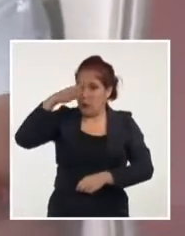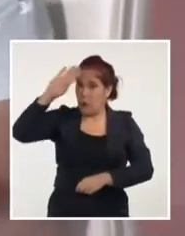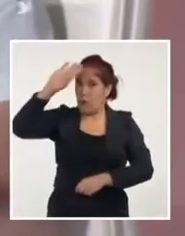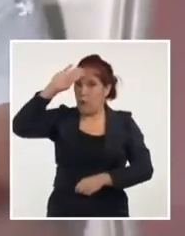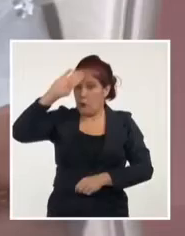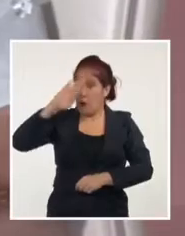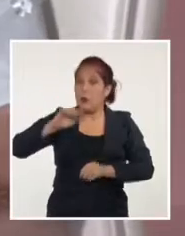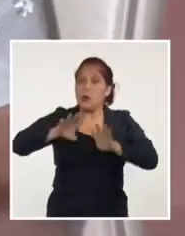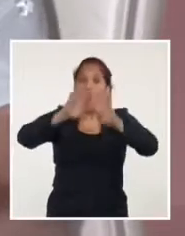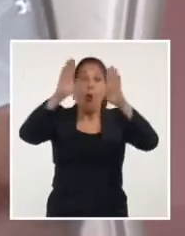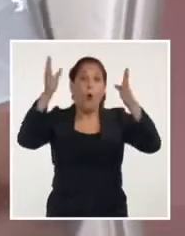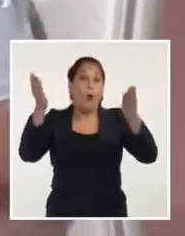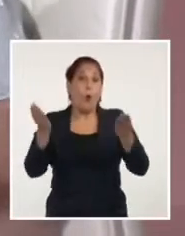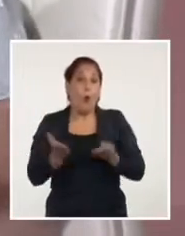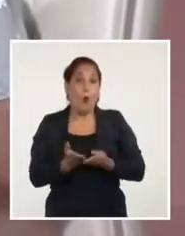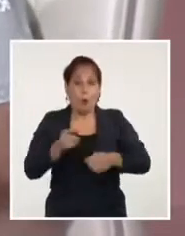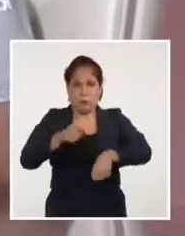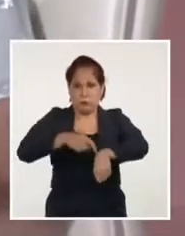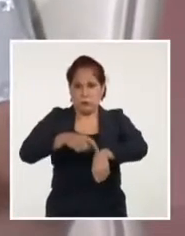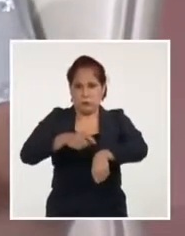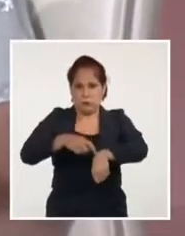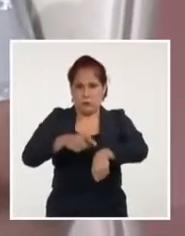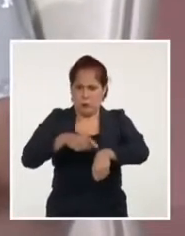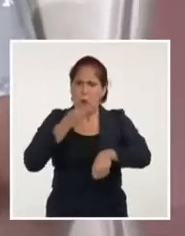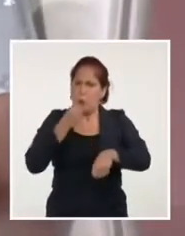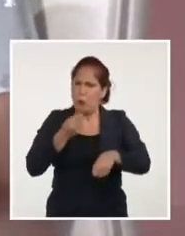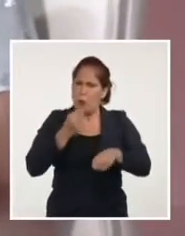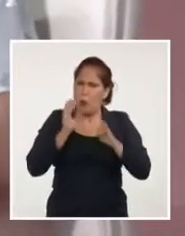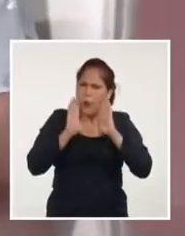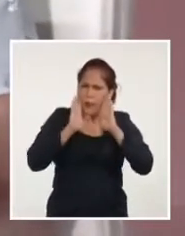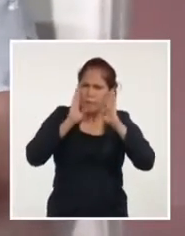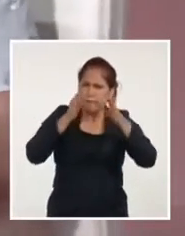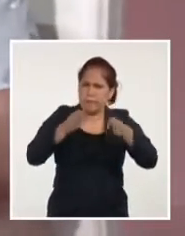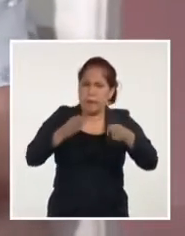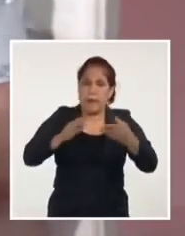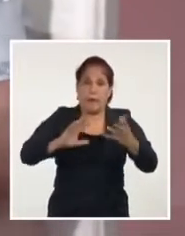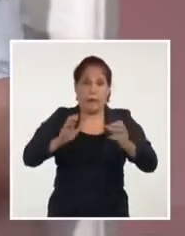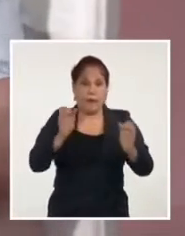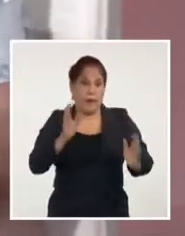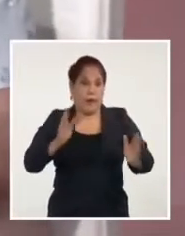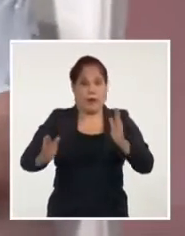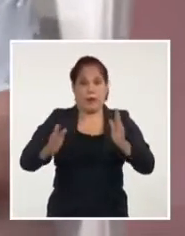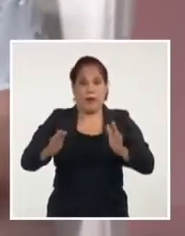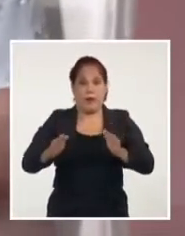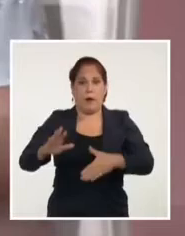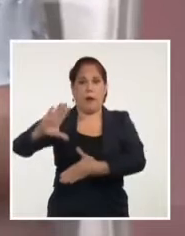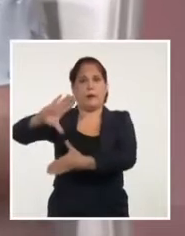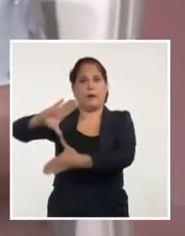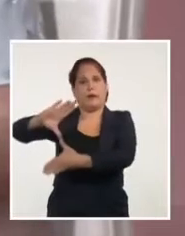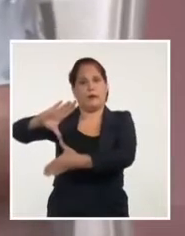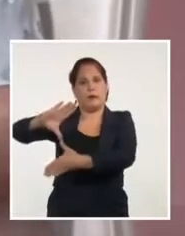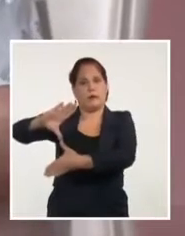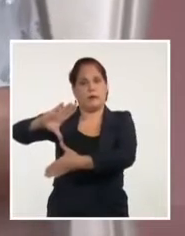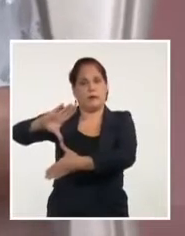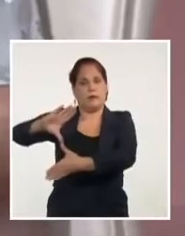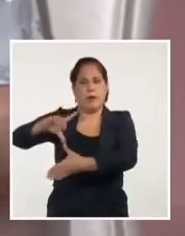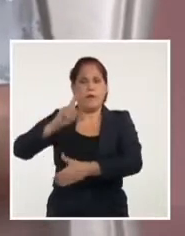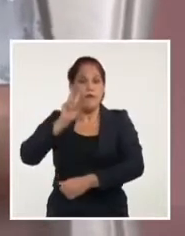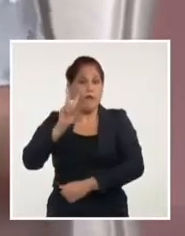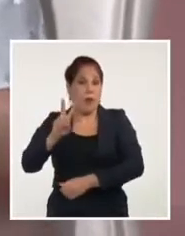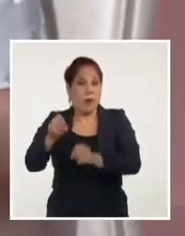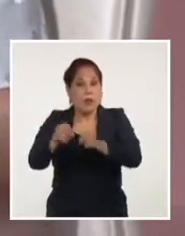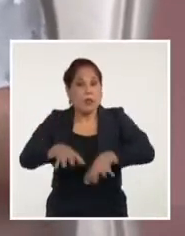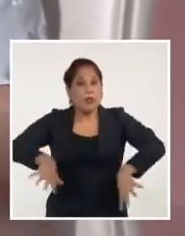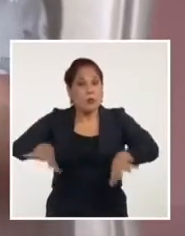nivel global, en este momento, y nos podemos ubicar concretamente en nuestro continente. Si miramos el contexto